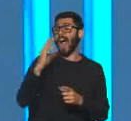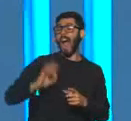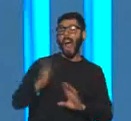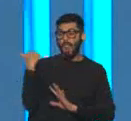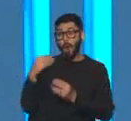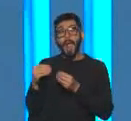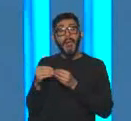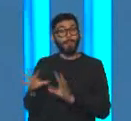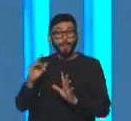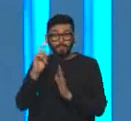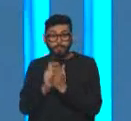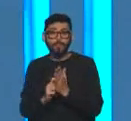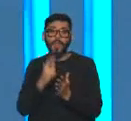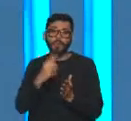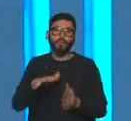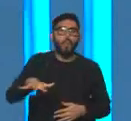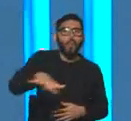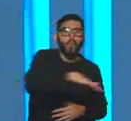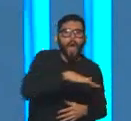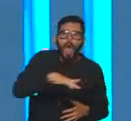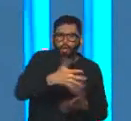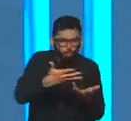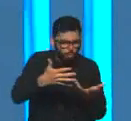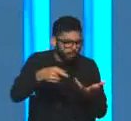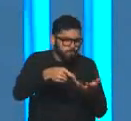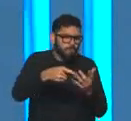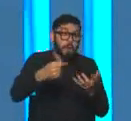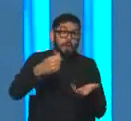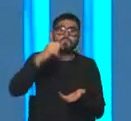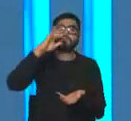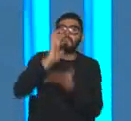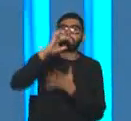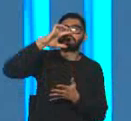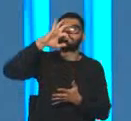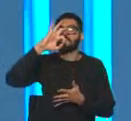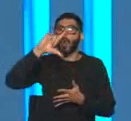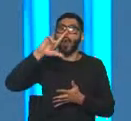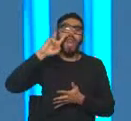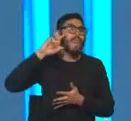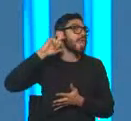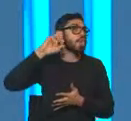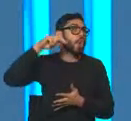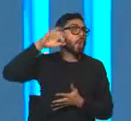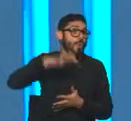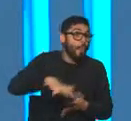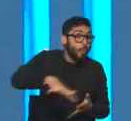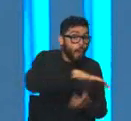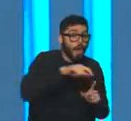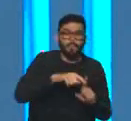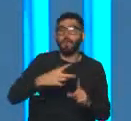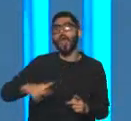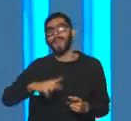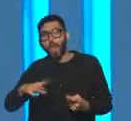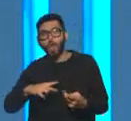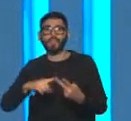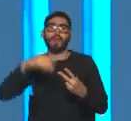año donde decía que los polígonos, los barrios, las zonas de mayor capacidad de pago que van a dejar de aplicarse los subsidios tienen que ver con Recoleta,